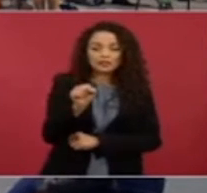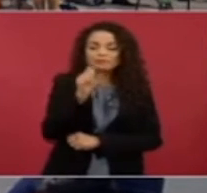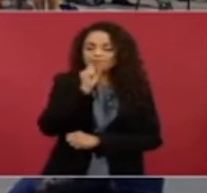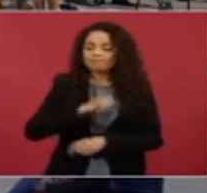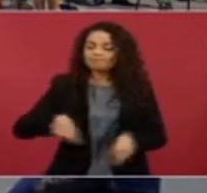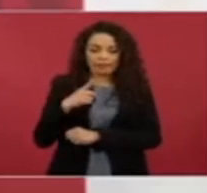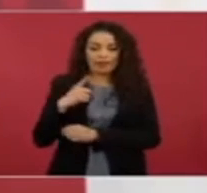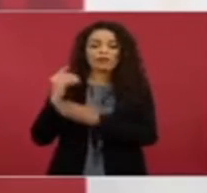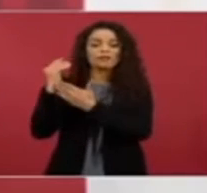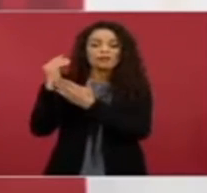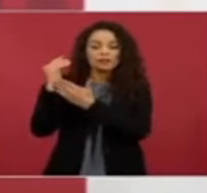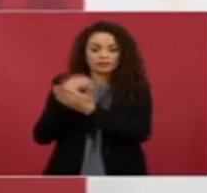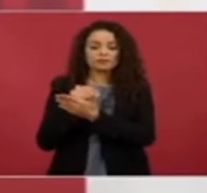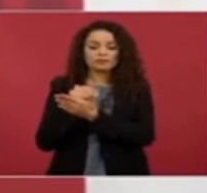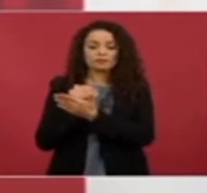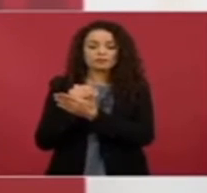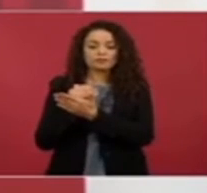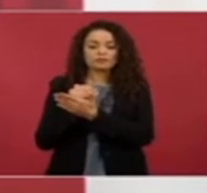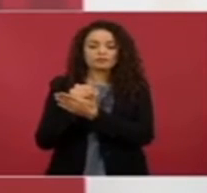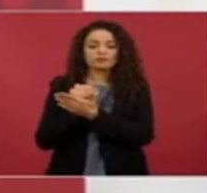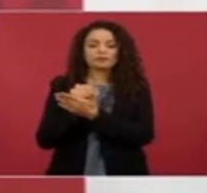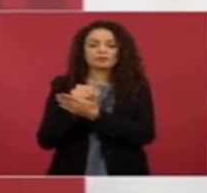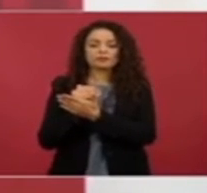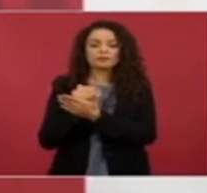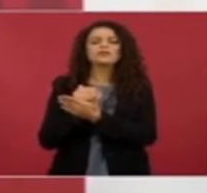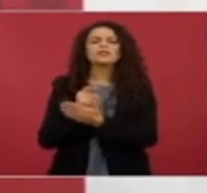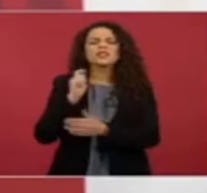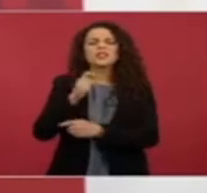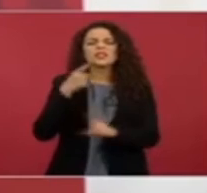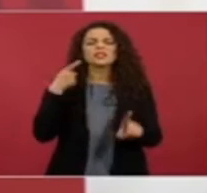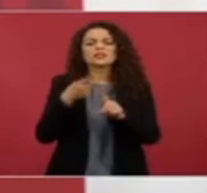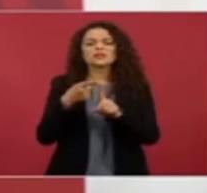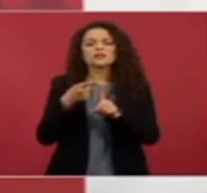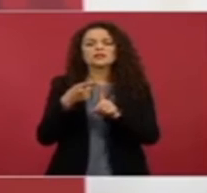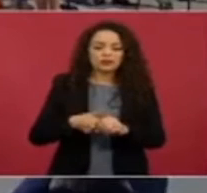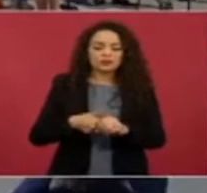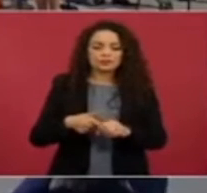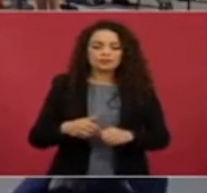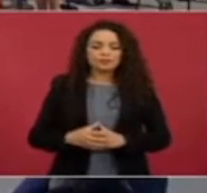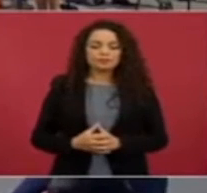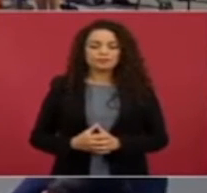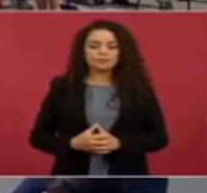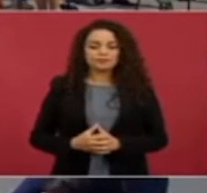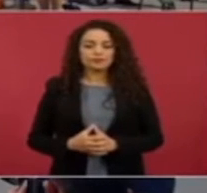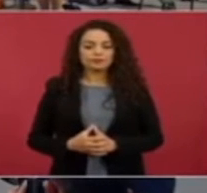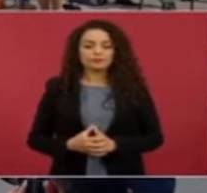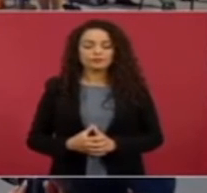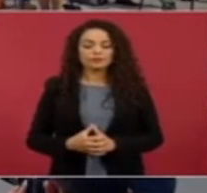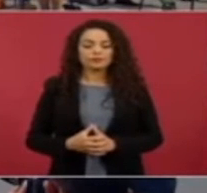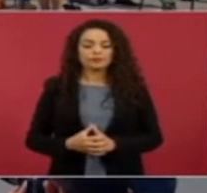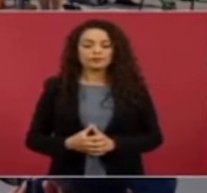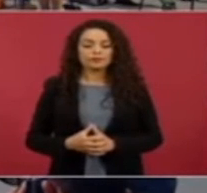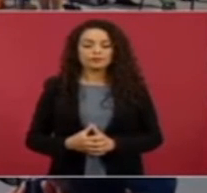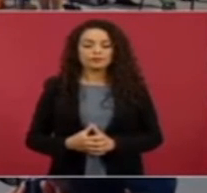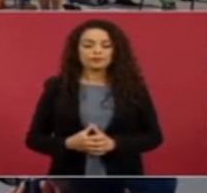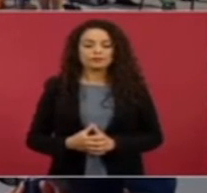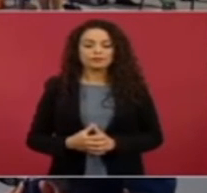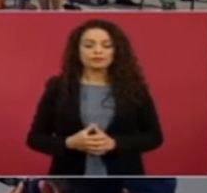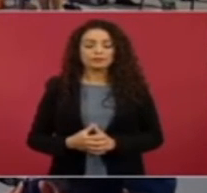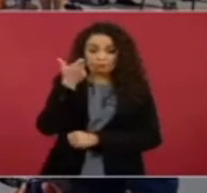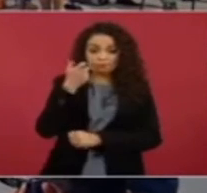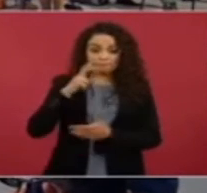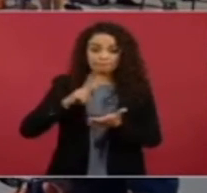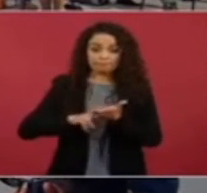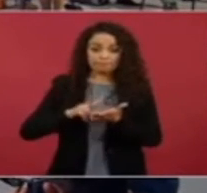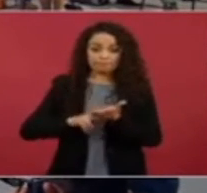deberían hacerlo. El gas está hablando básicamente de las gasolinas. Entonces, él habla del